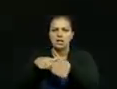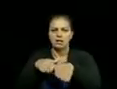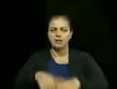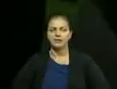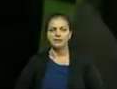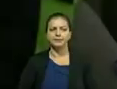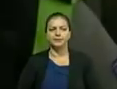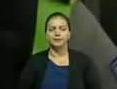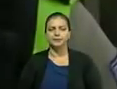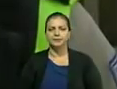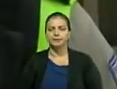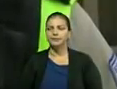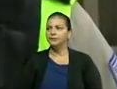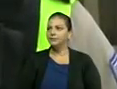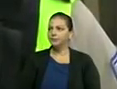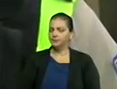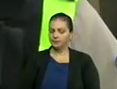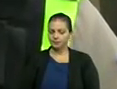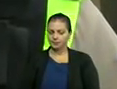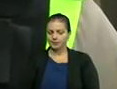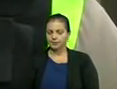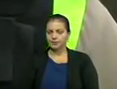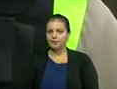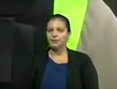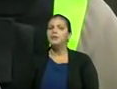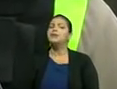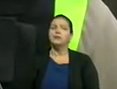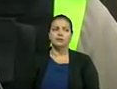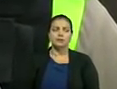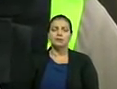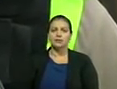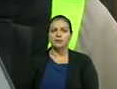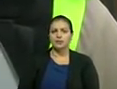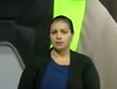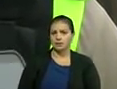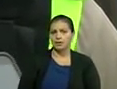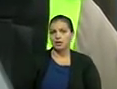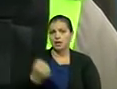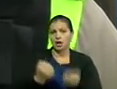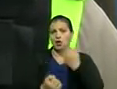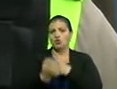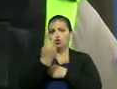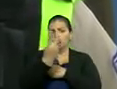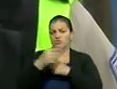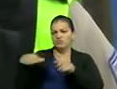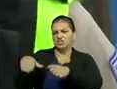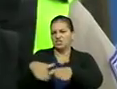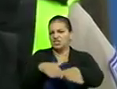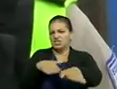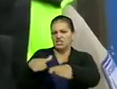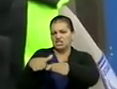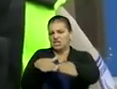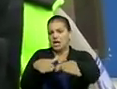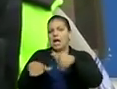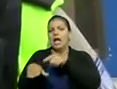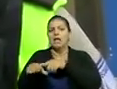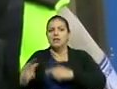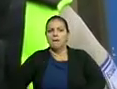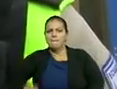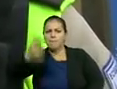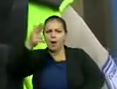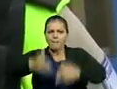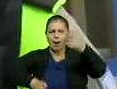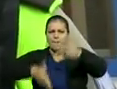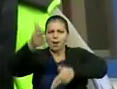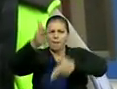Un vehículo se encontraba persiguiendo al otro vehículo, en donde realizaron varias detonaciones de un arma de fuego. Gracias a Dios no existió la pérdida de